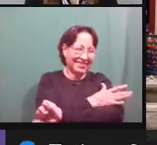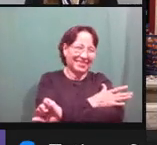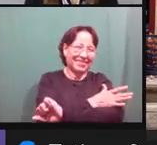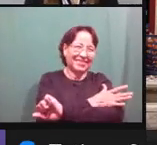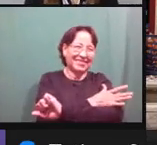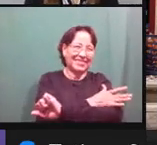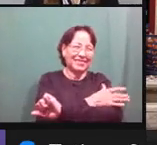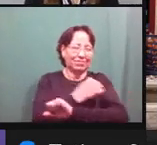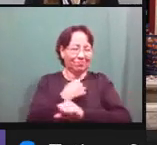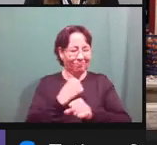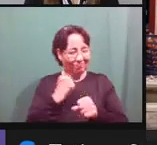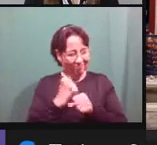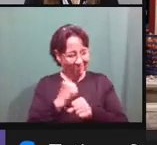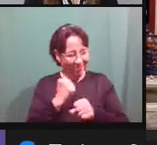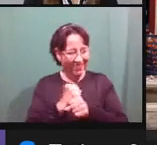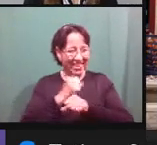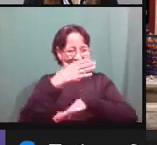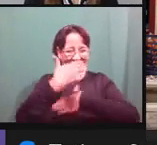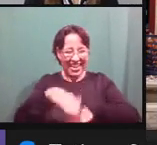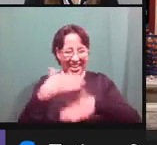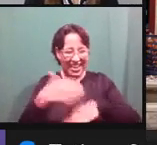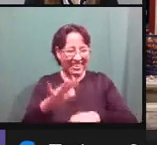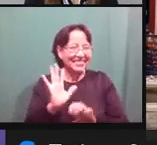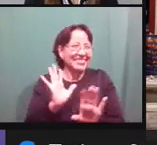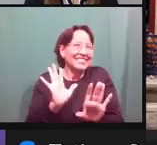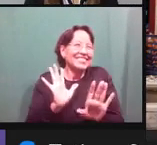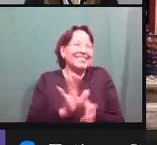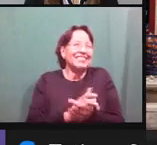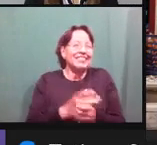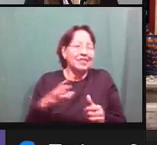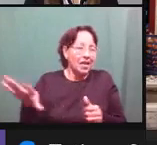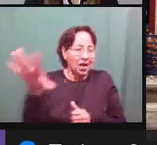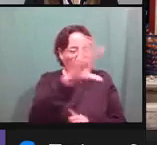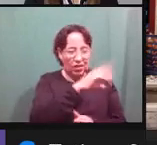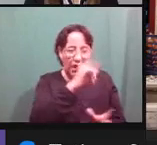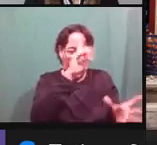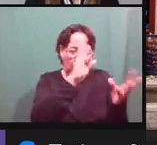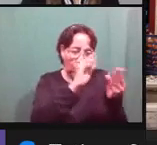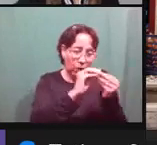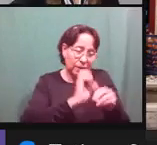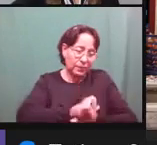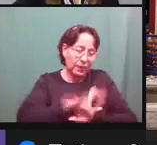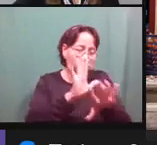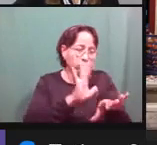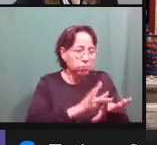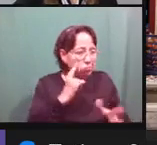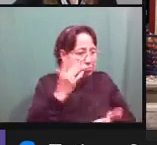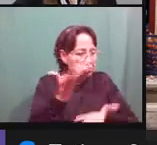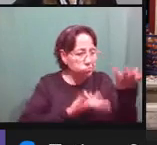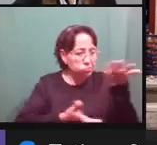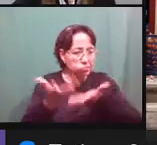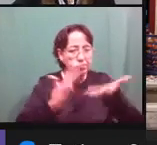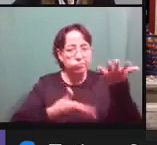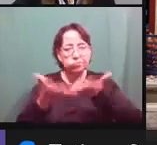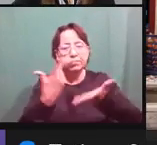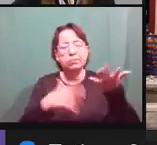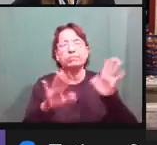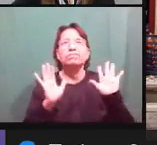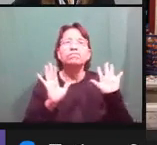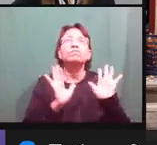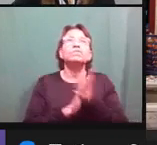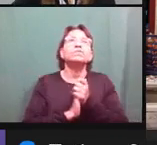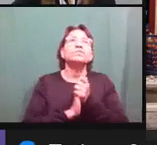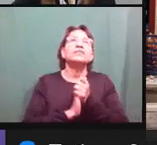a trabajarlo en la calle y todo este consenso que hay que hacer para poder también, a veces